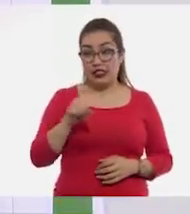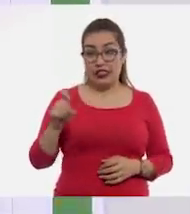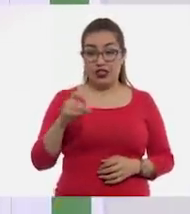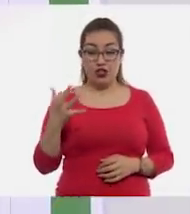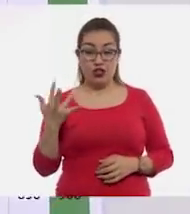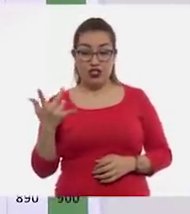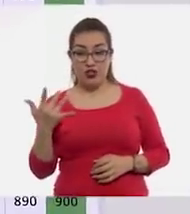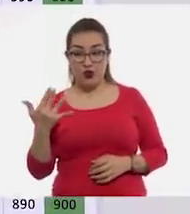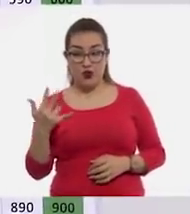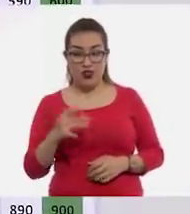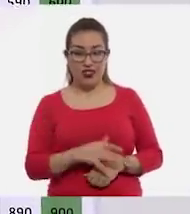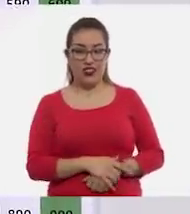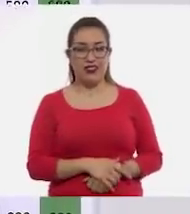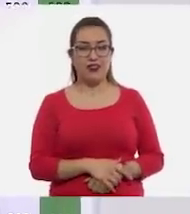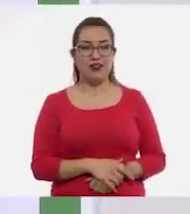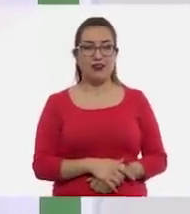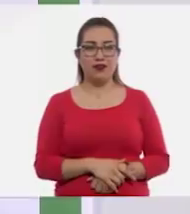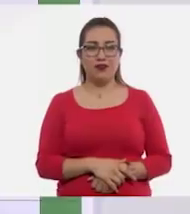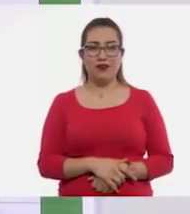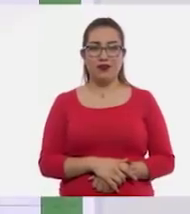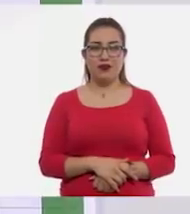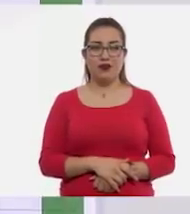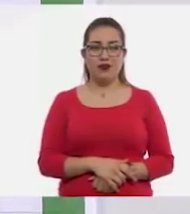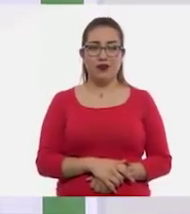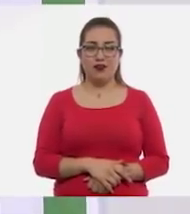150. Vamos a anotar ahora